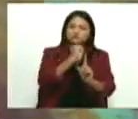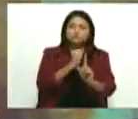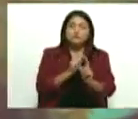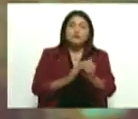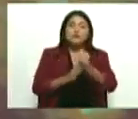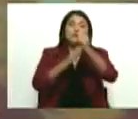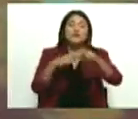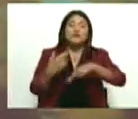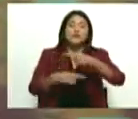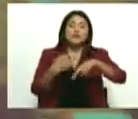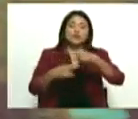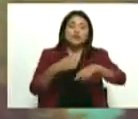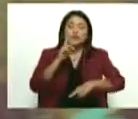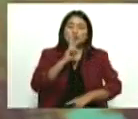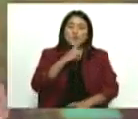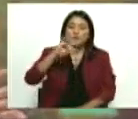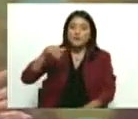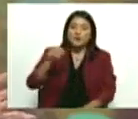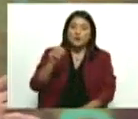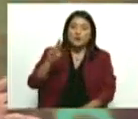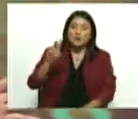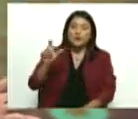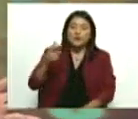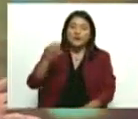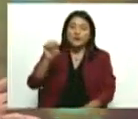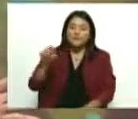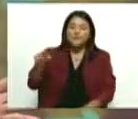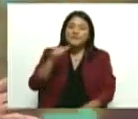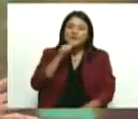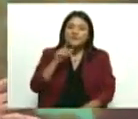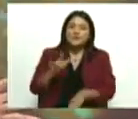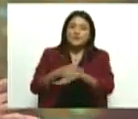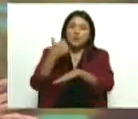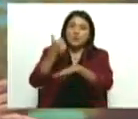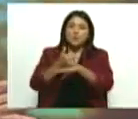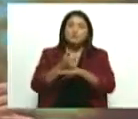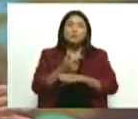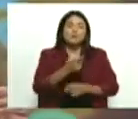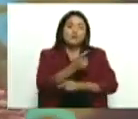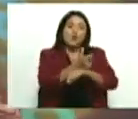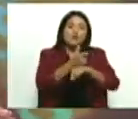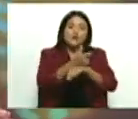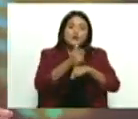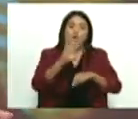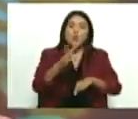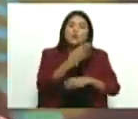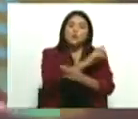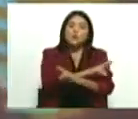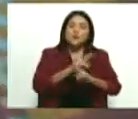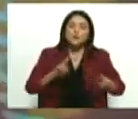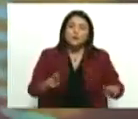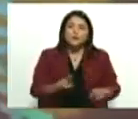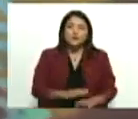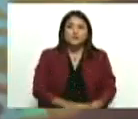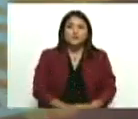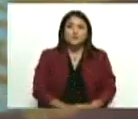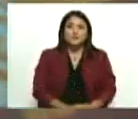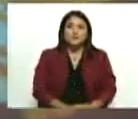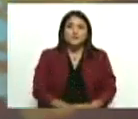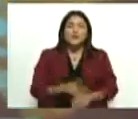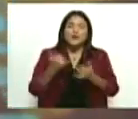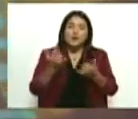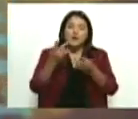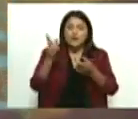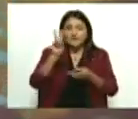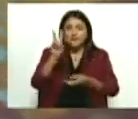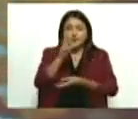líder revolucionario Jorge Rodríguez a mano de la represión del Estado durante la Cuarta República. Hoy Venezuela le